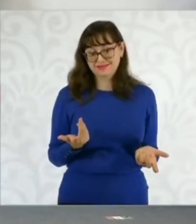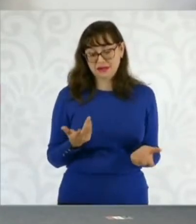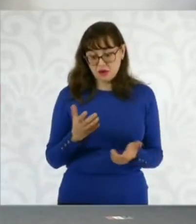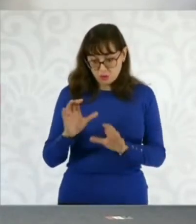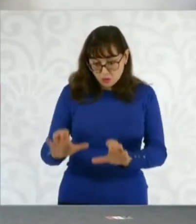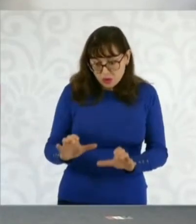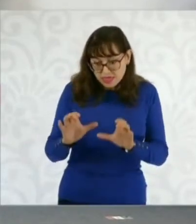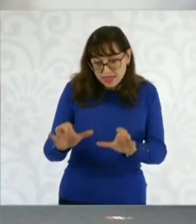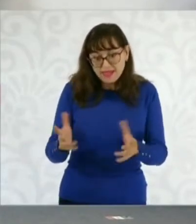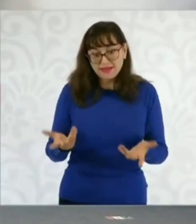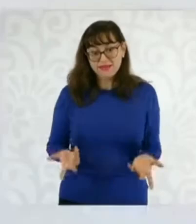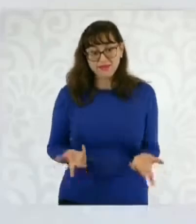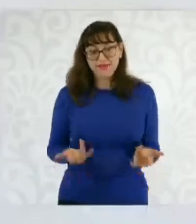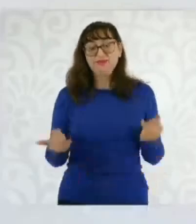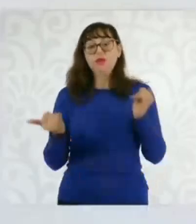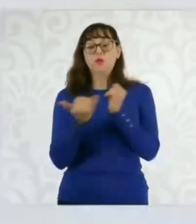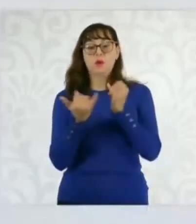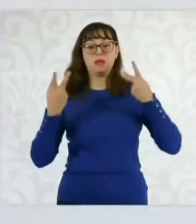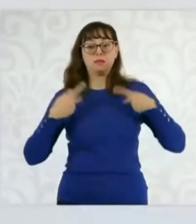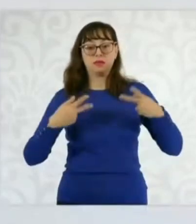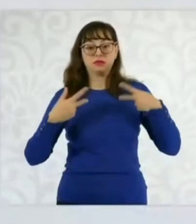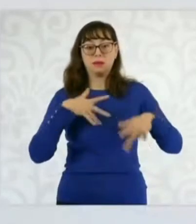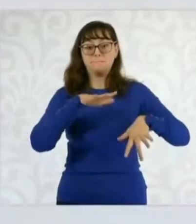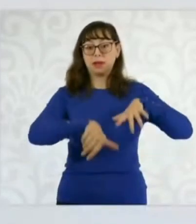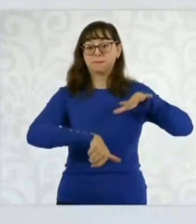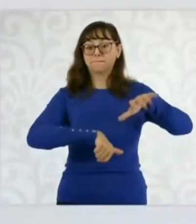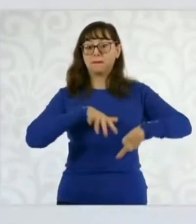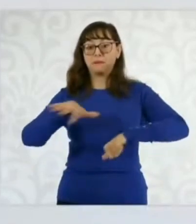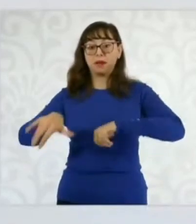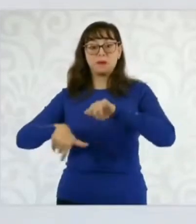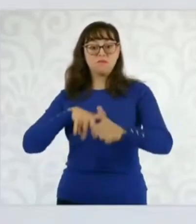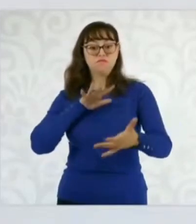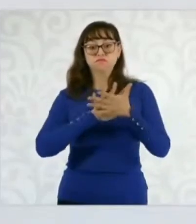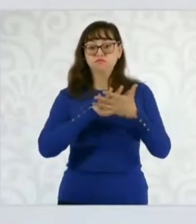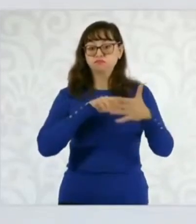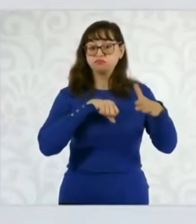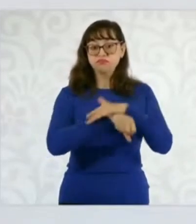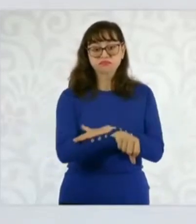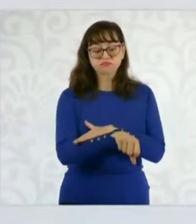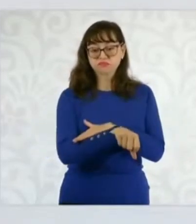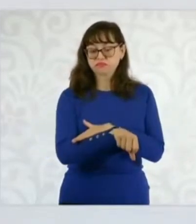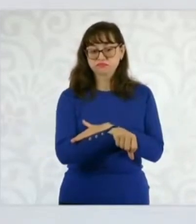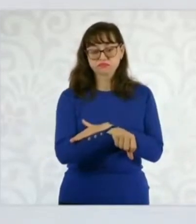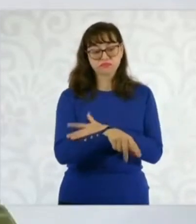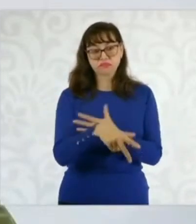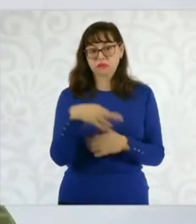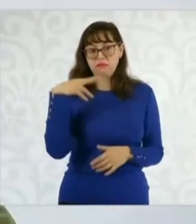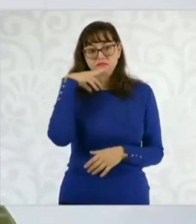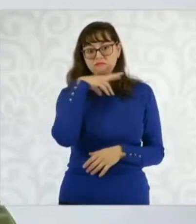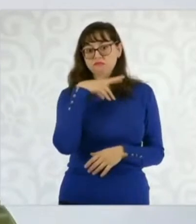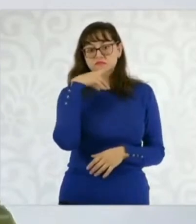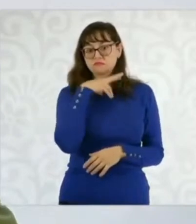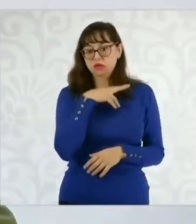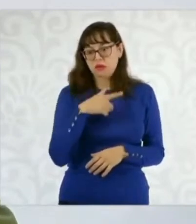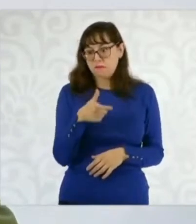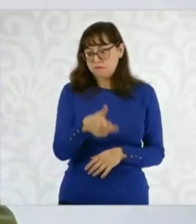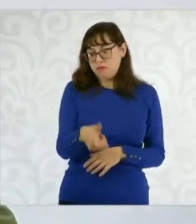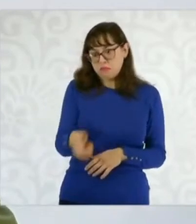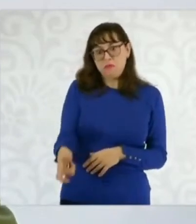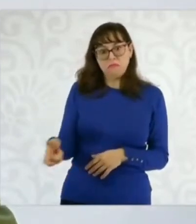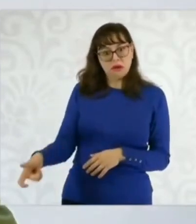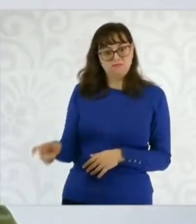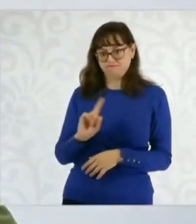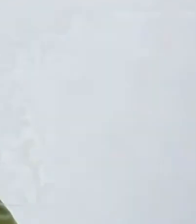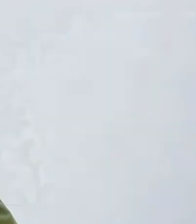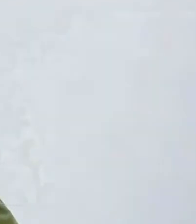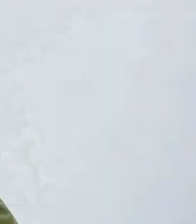También los detenidos de inmediato se ponen a disposición de los ministerios públicos, y así